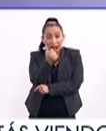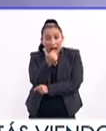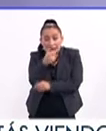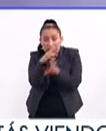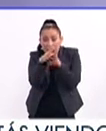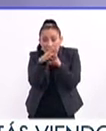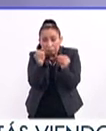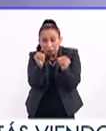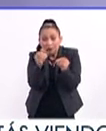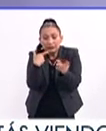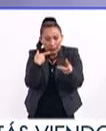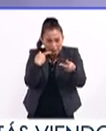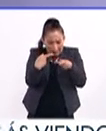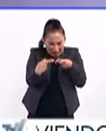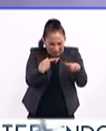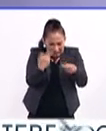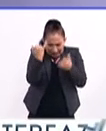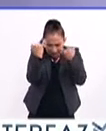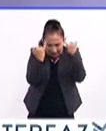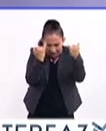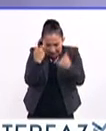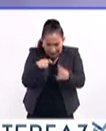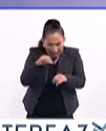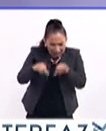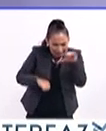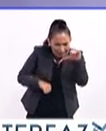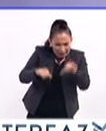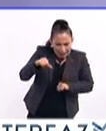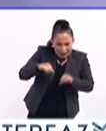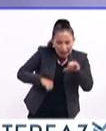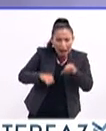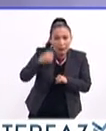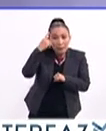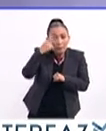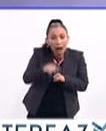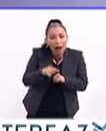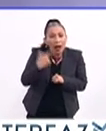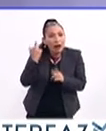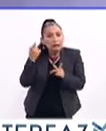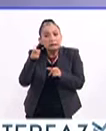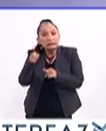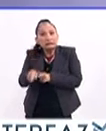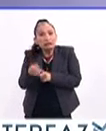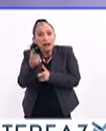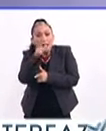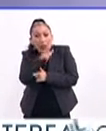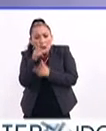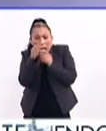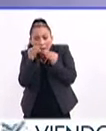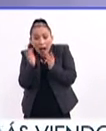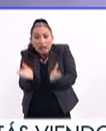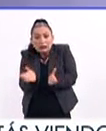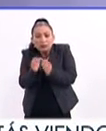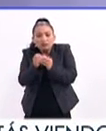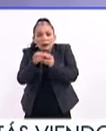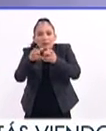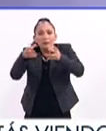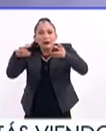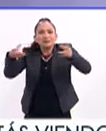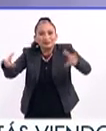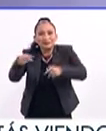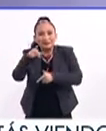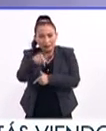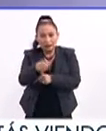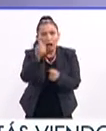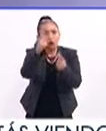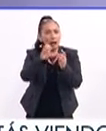moribundas se desarrollan estrategias y acciones con la finalidad de revitalizarlas. Entre